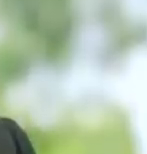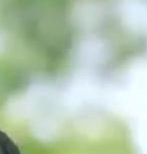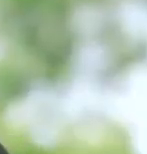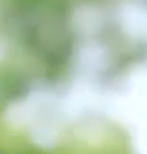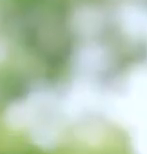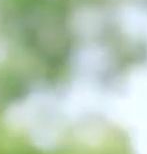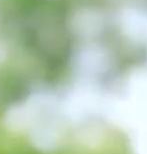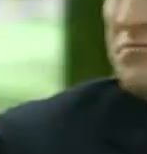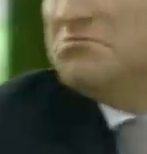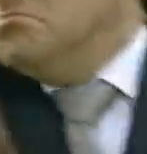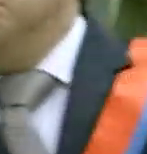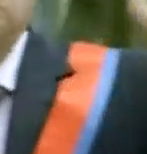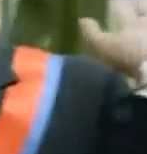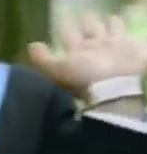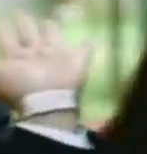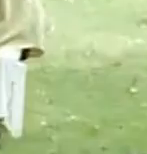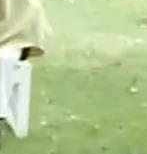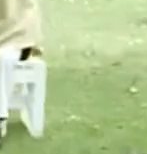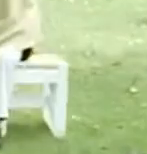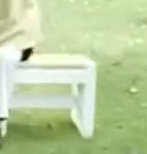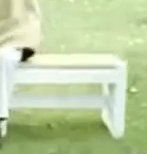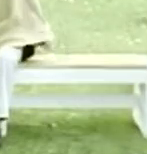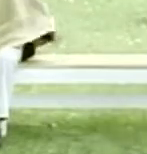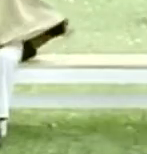¿Hay campo para mí?